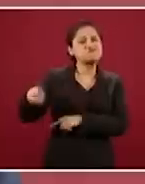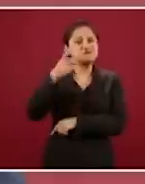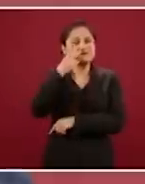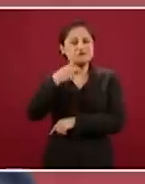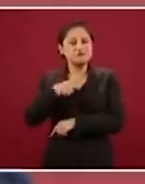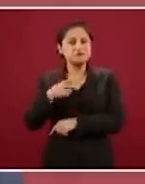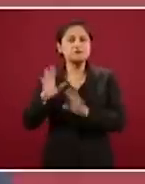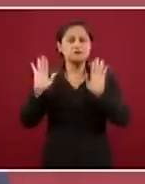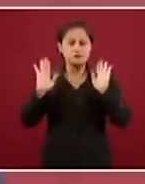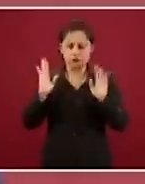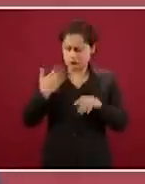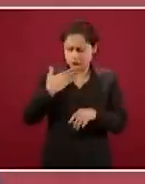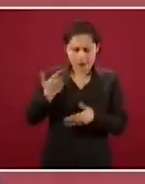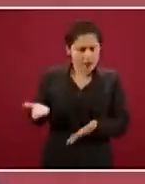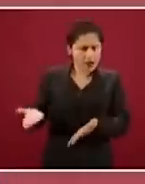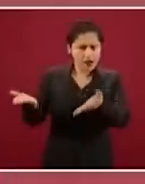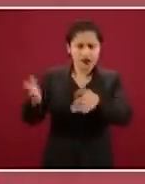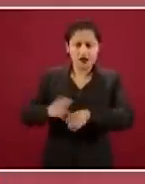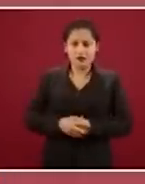esto es